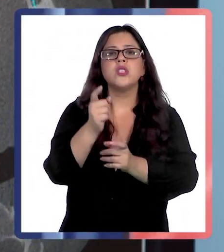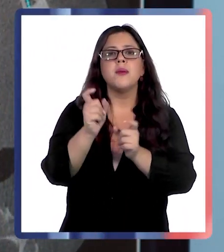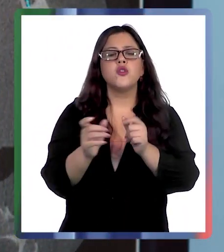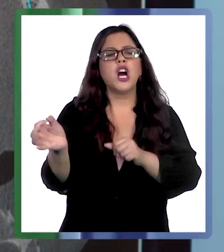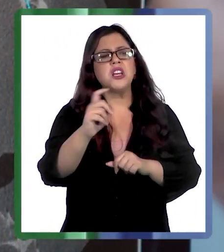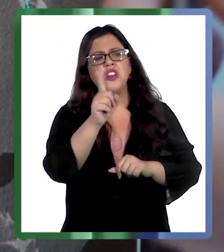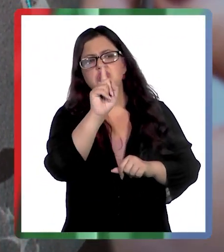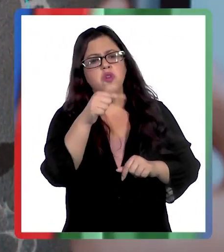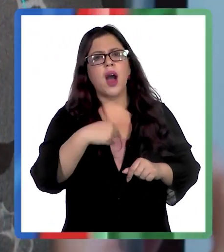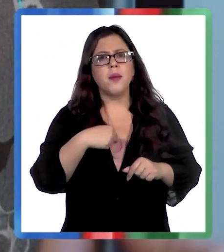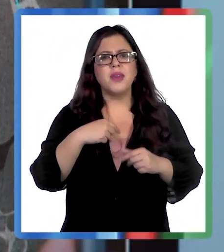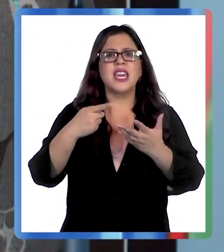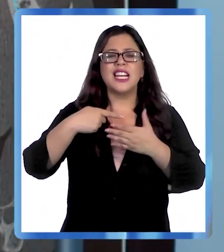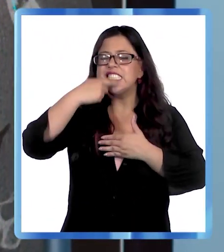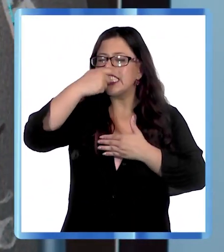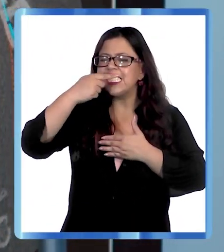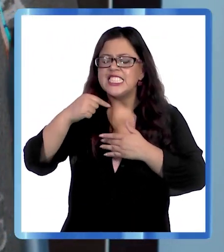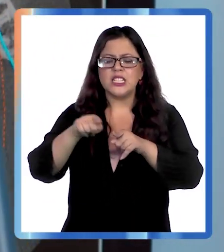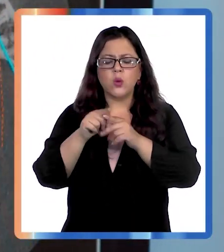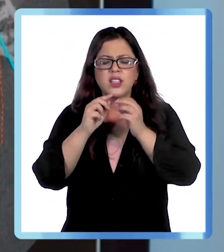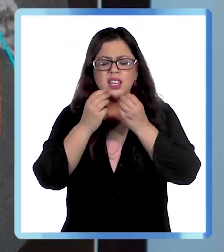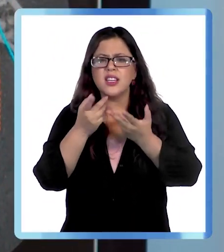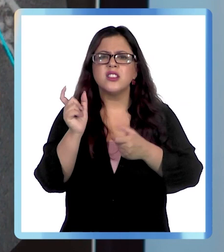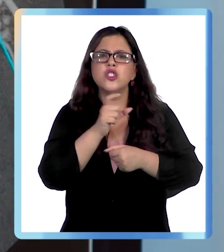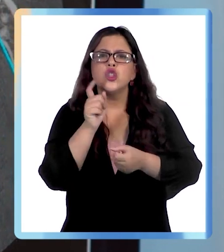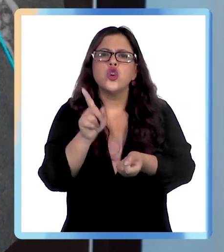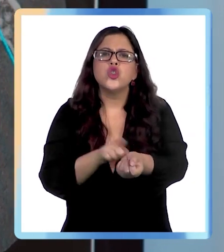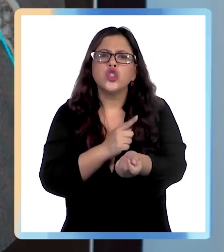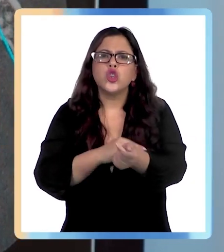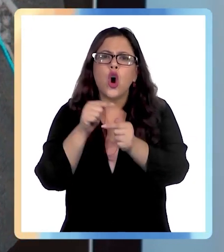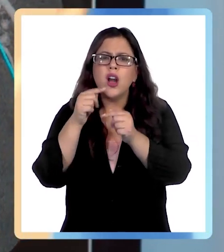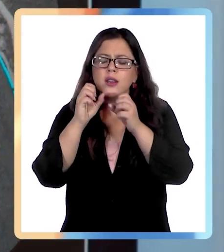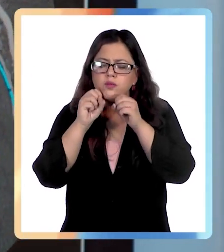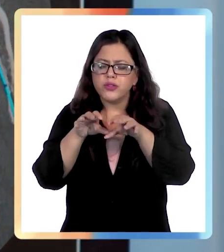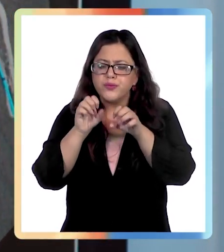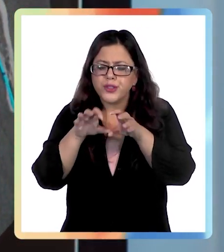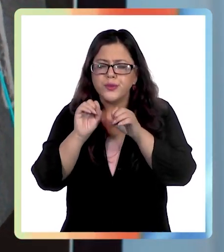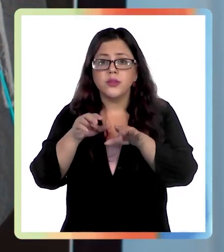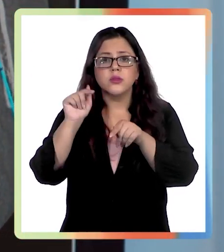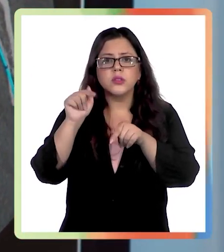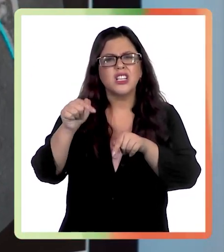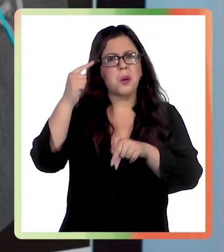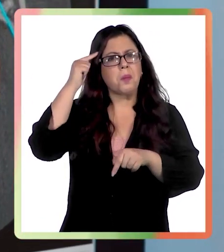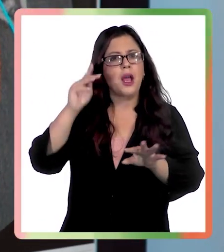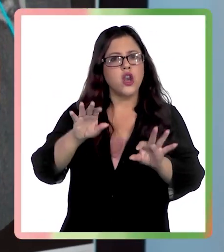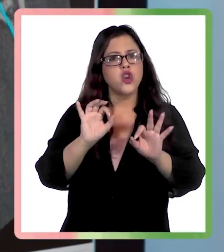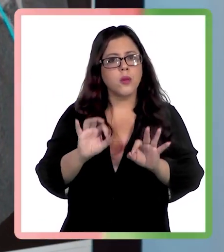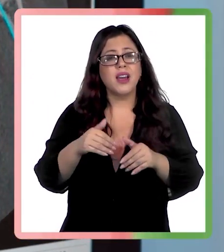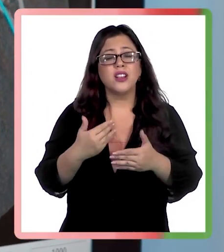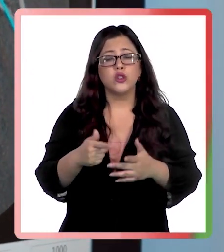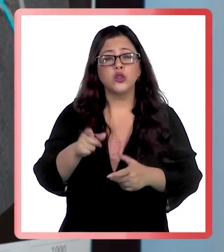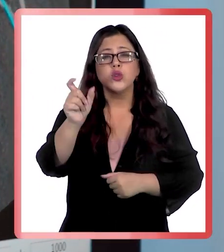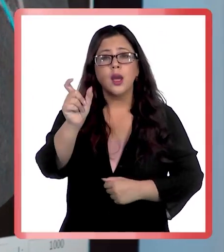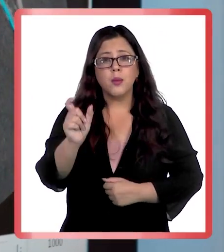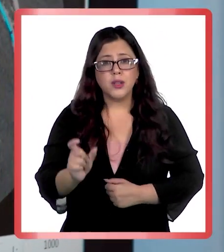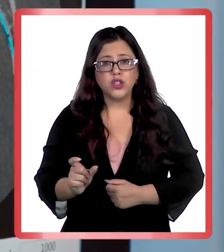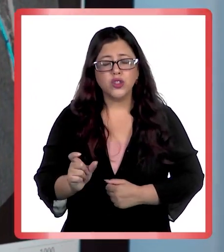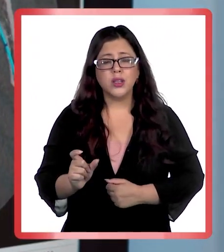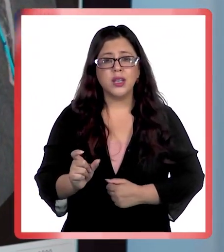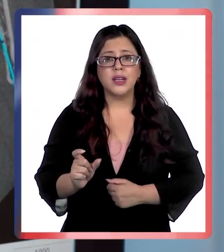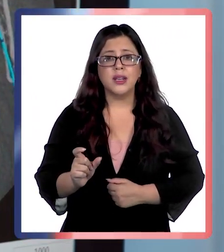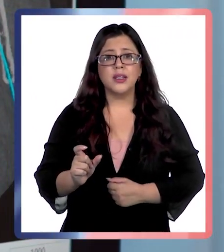Muchos pacientes dicen no doctor a mí me sangran las ag encías pero lo consideran como casi normal Entonces es un